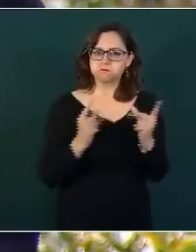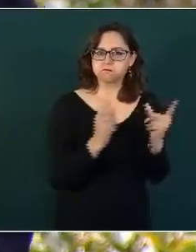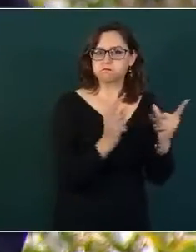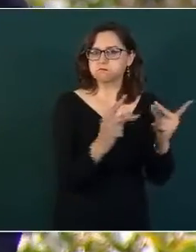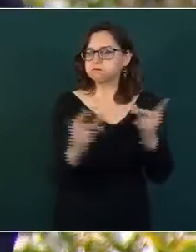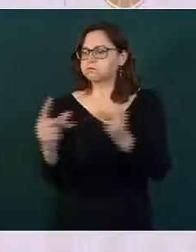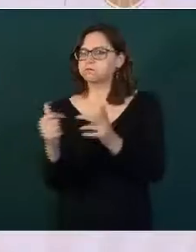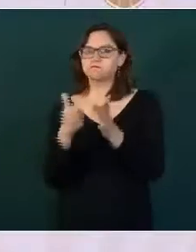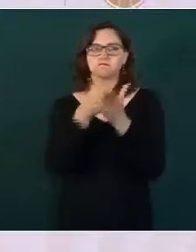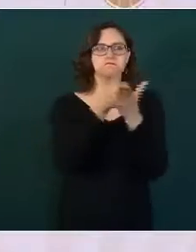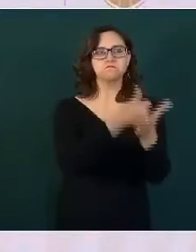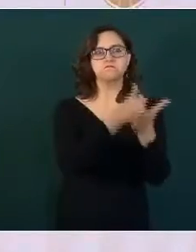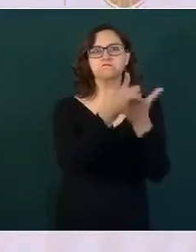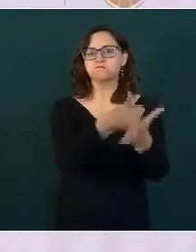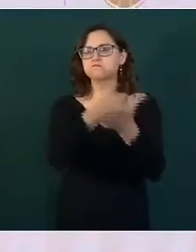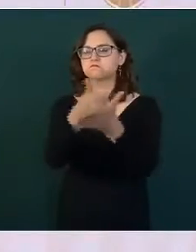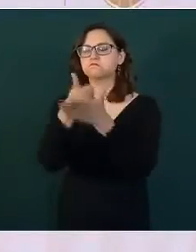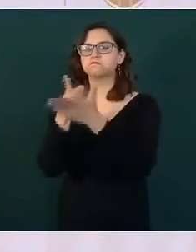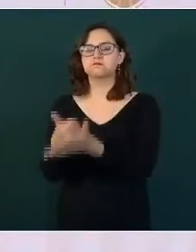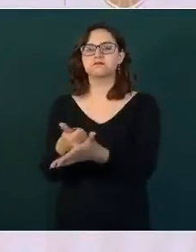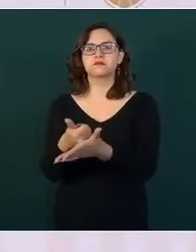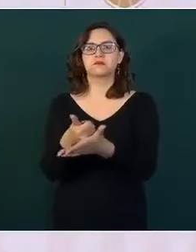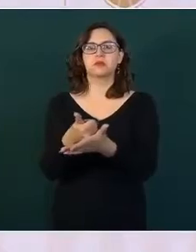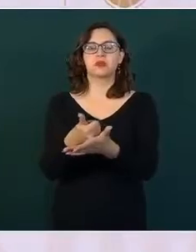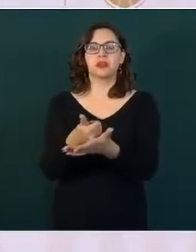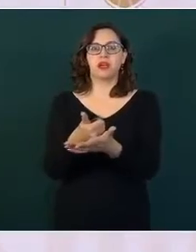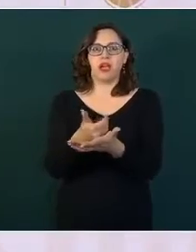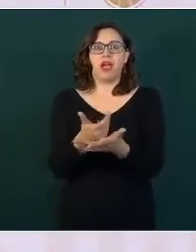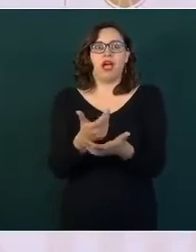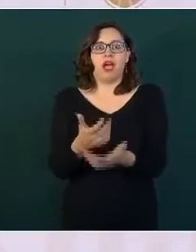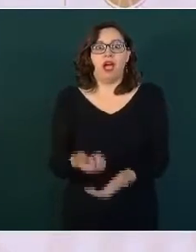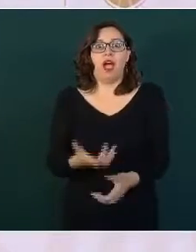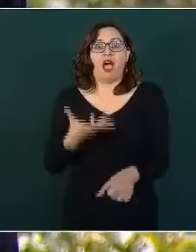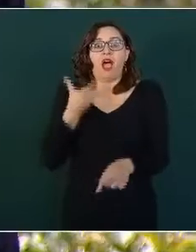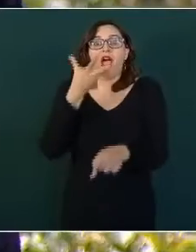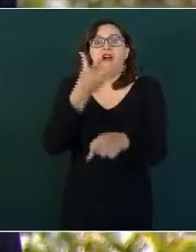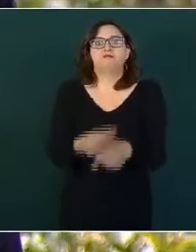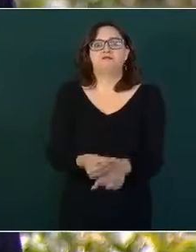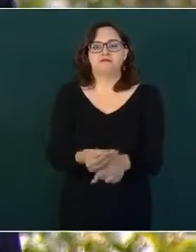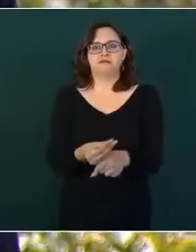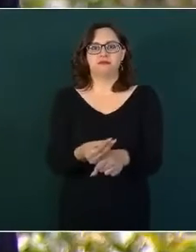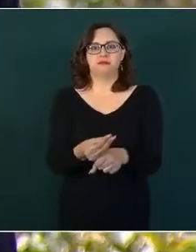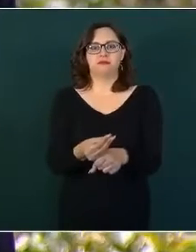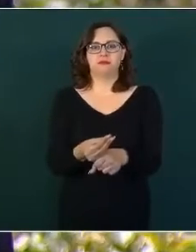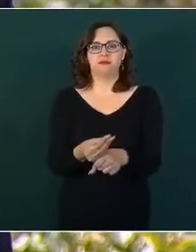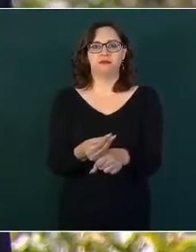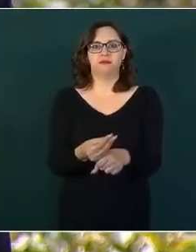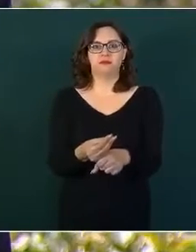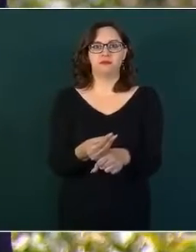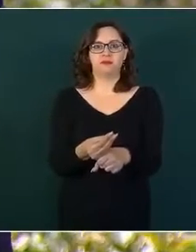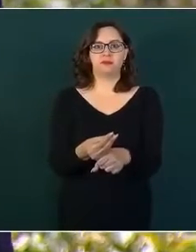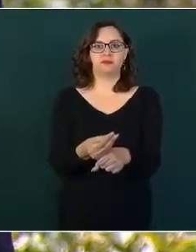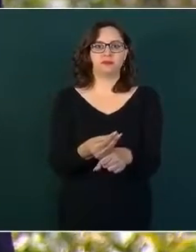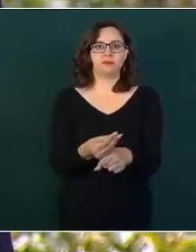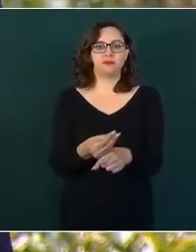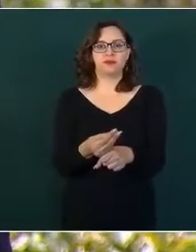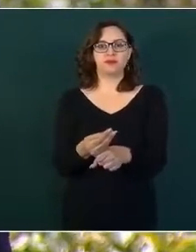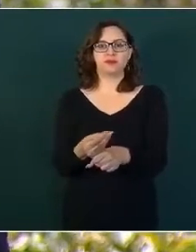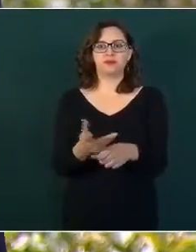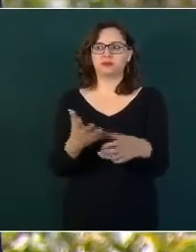además, contribuye a dejar atrás la distancia y hasta